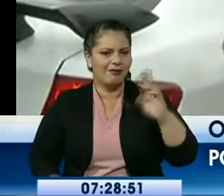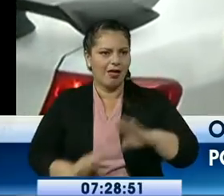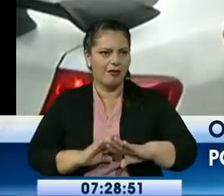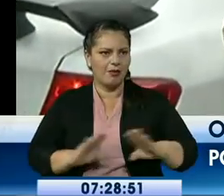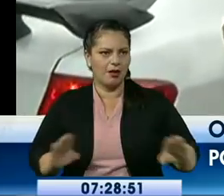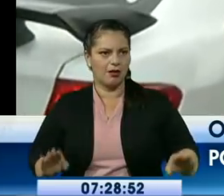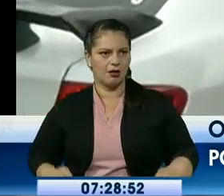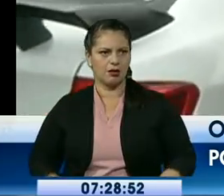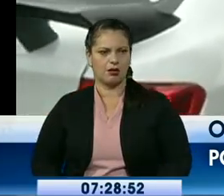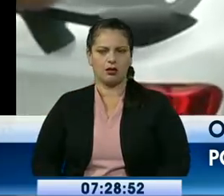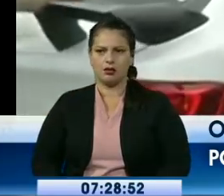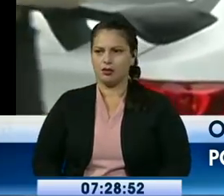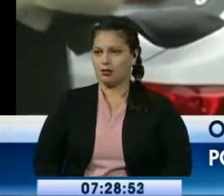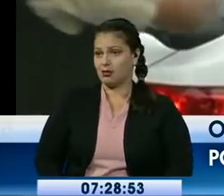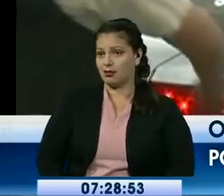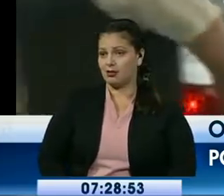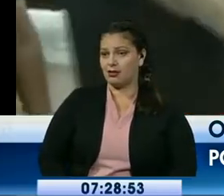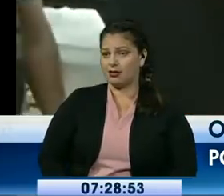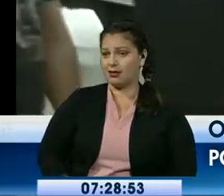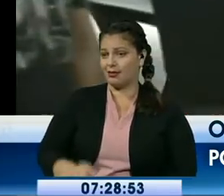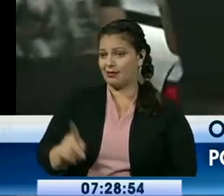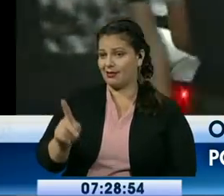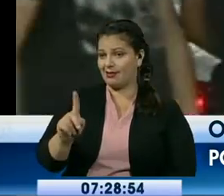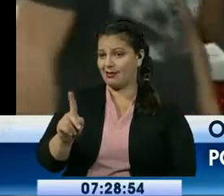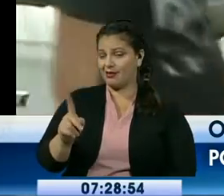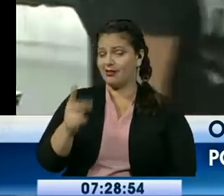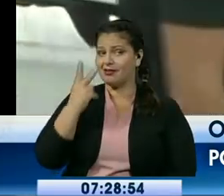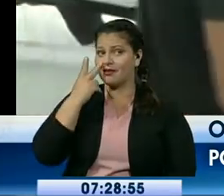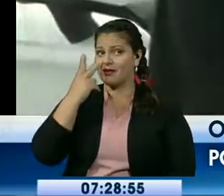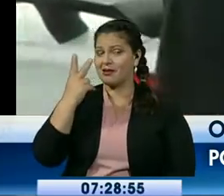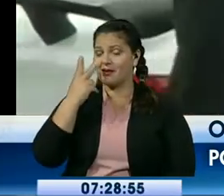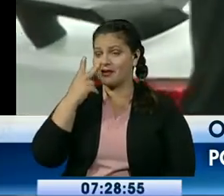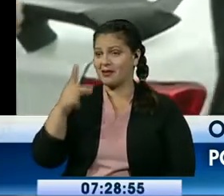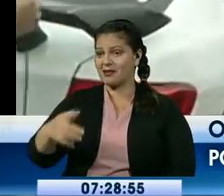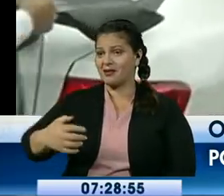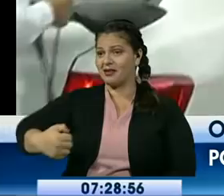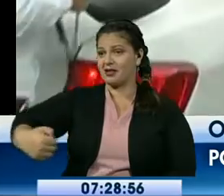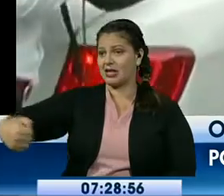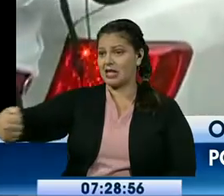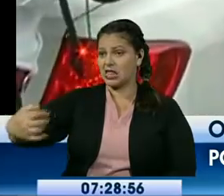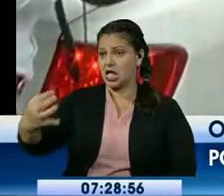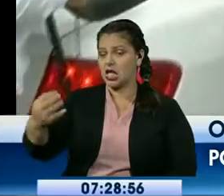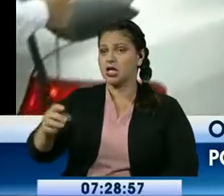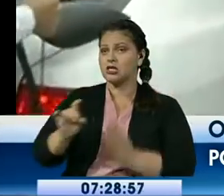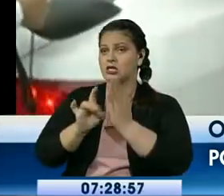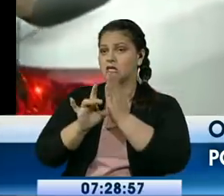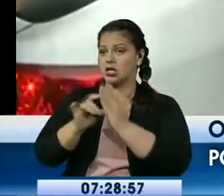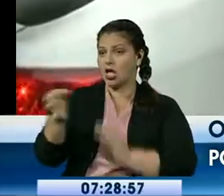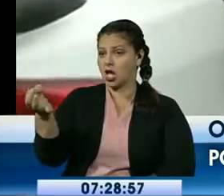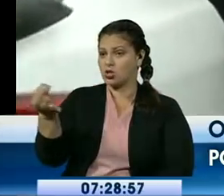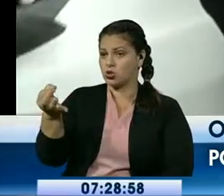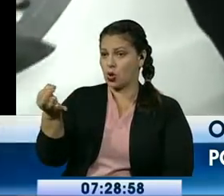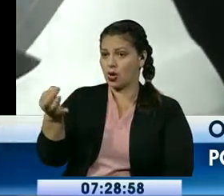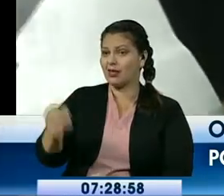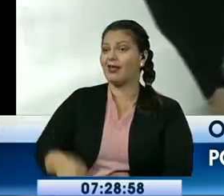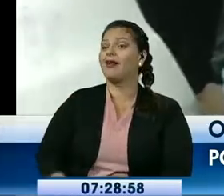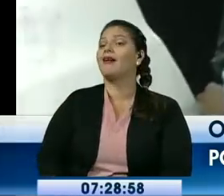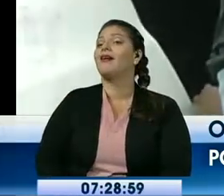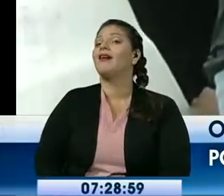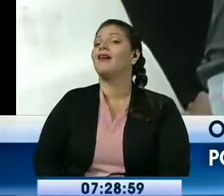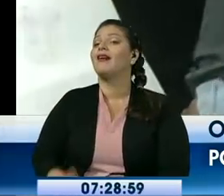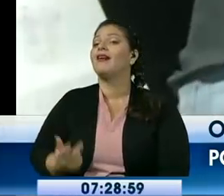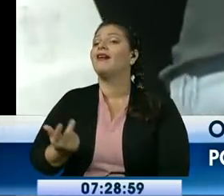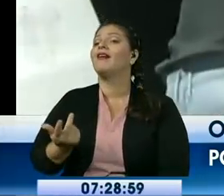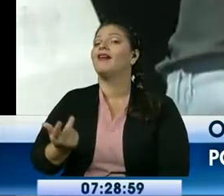¿Este es vidrio original, amigo? Si ese es vidrio original, me estoy quedando ciego, parece.